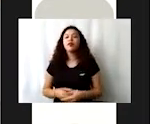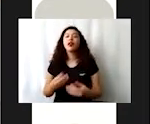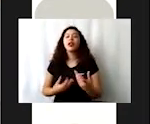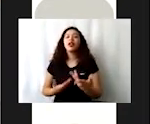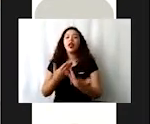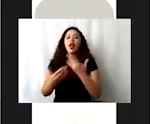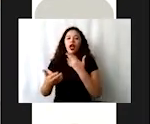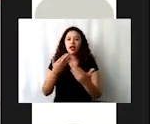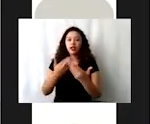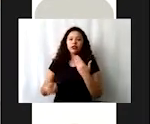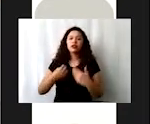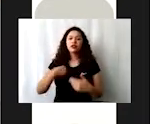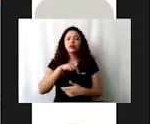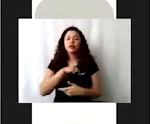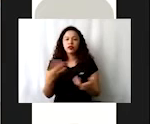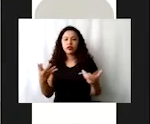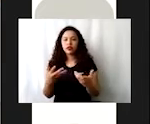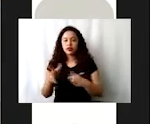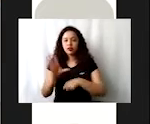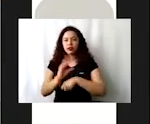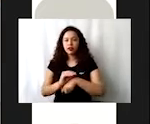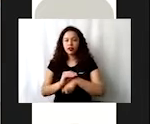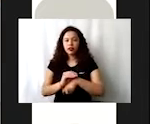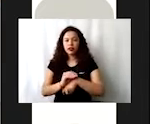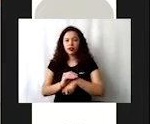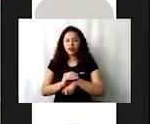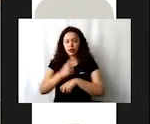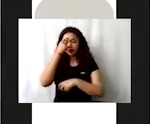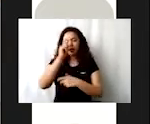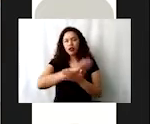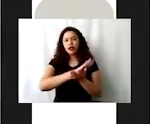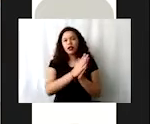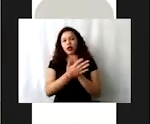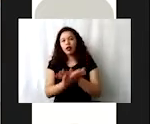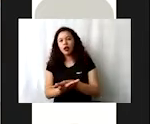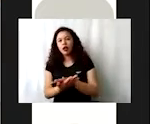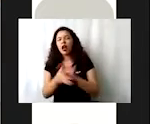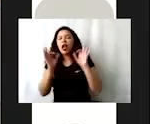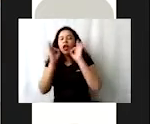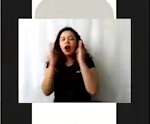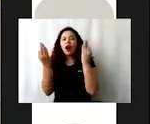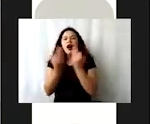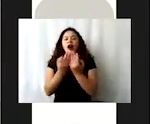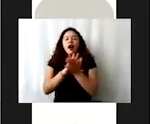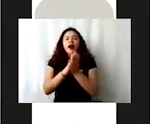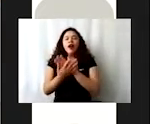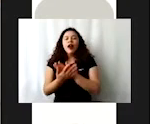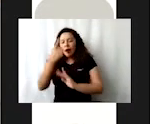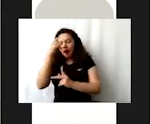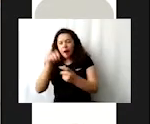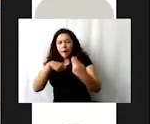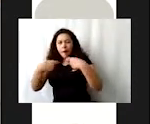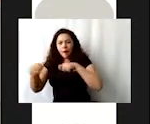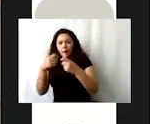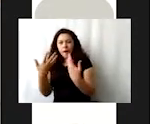acciones son las que nos van a permitir a nosotros ir transformando nuestro modelo en un modelo más flexible y